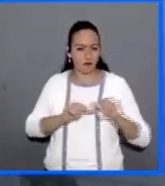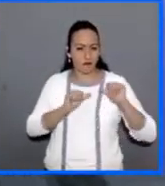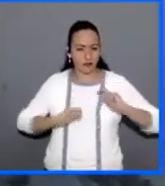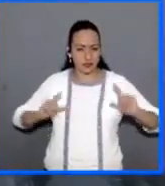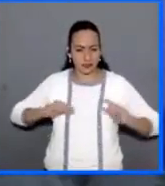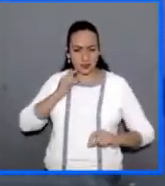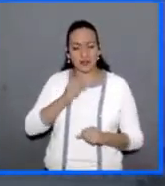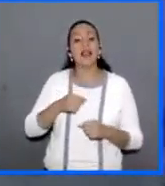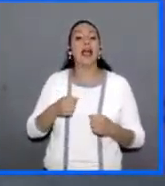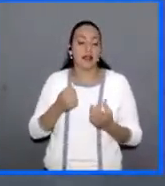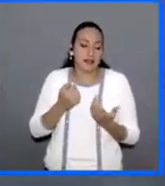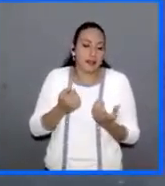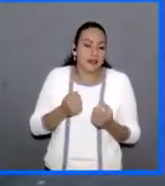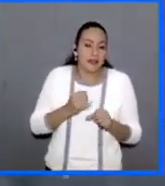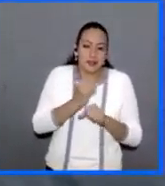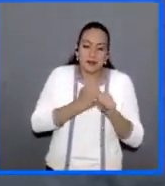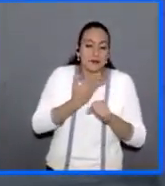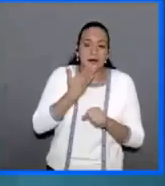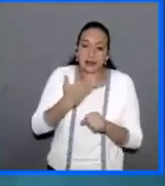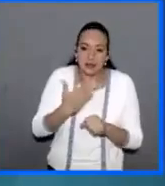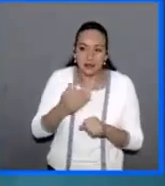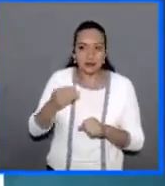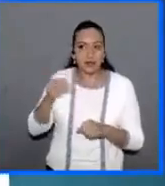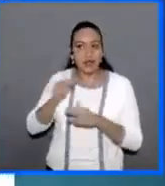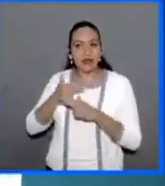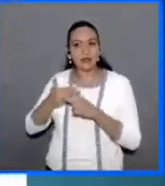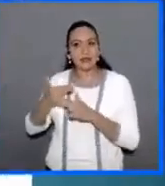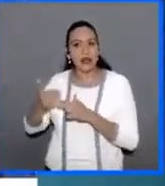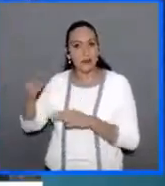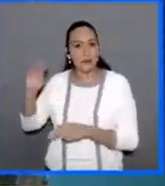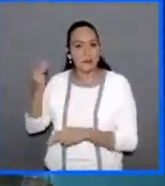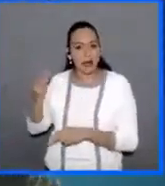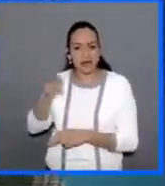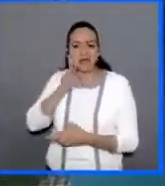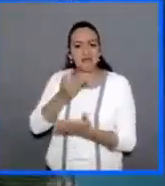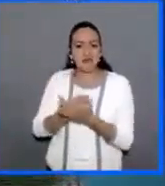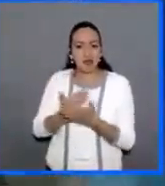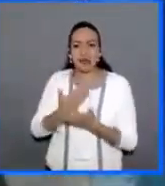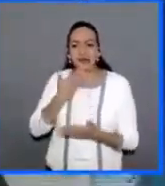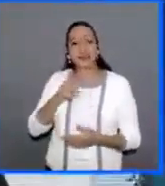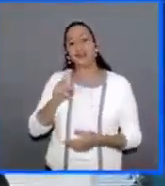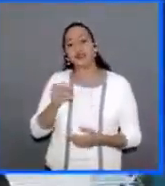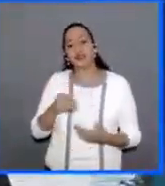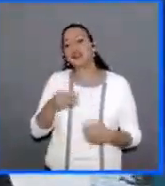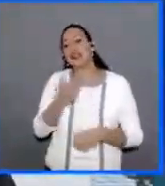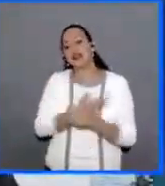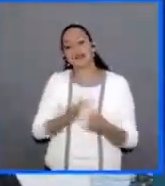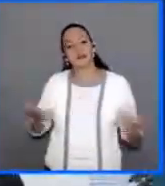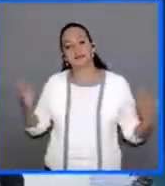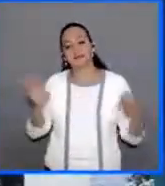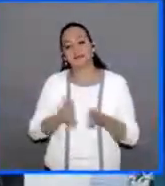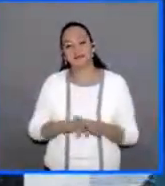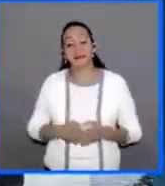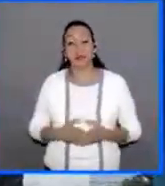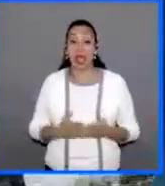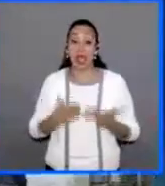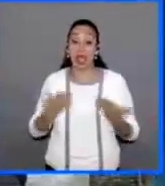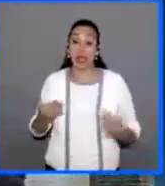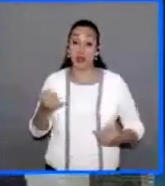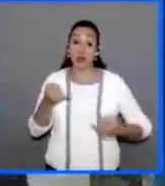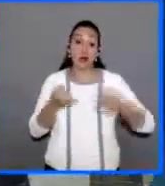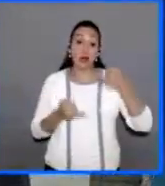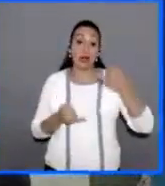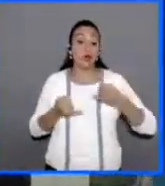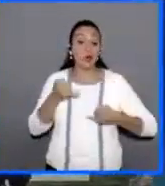meses hasta el pasado mes de mayo, cuando sin agotar pruebas clave, se cerró el caso. Ahora, el juez de control adscrito al